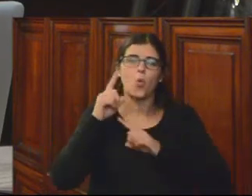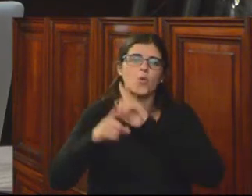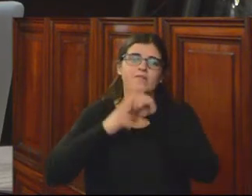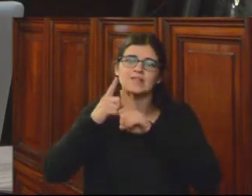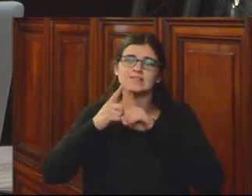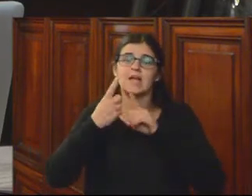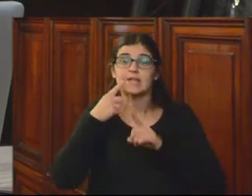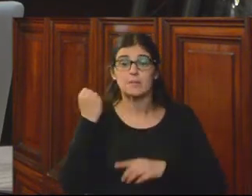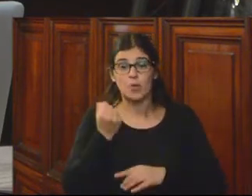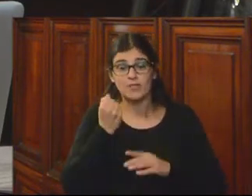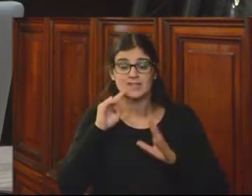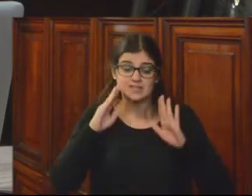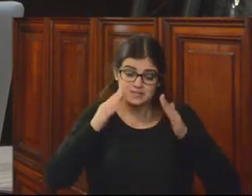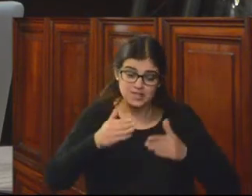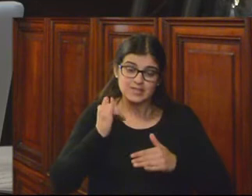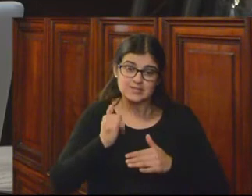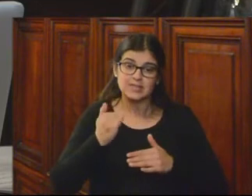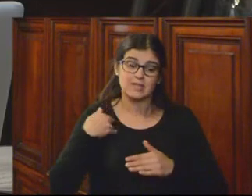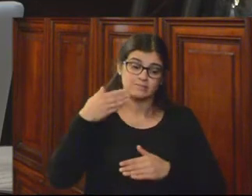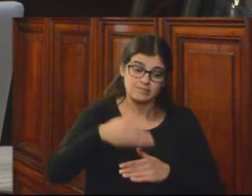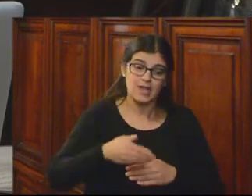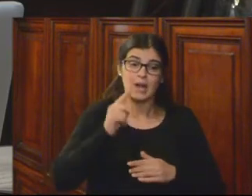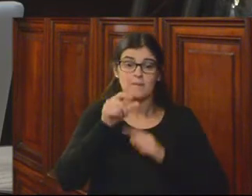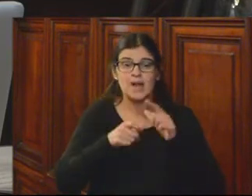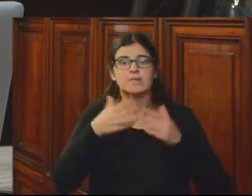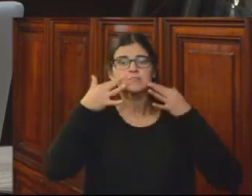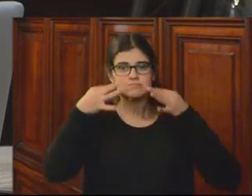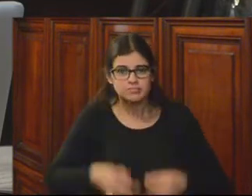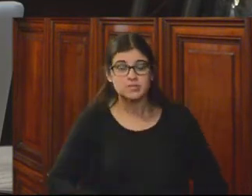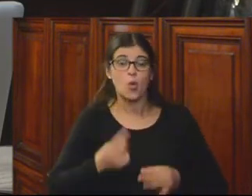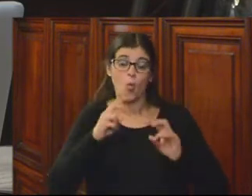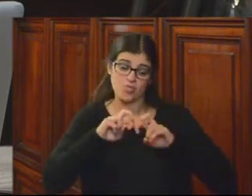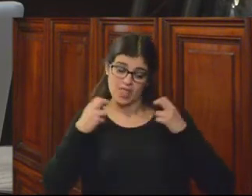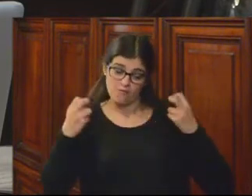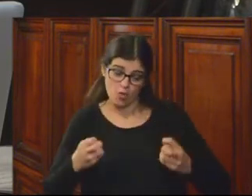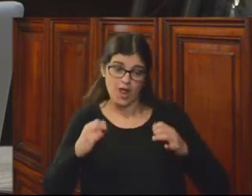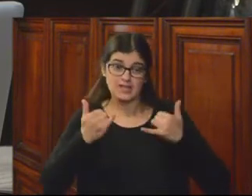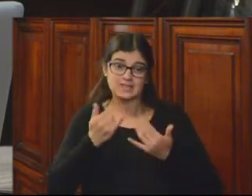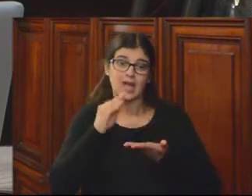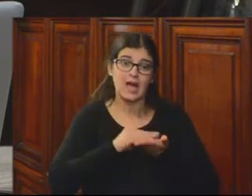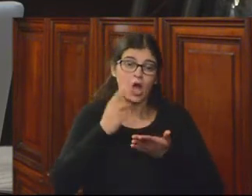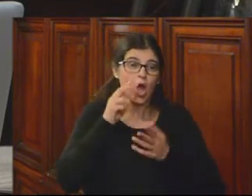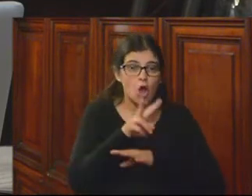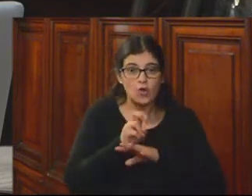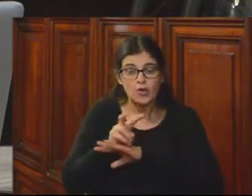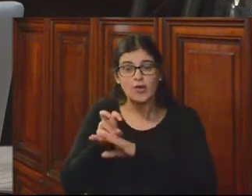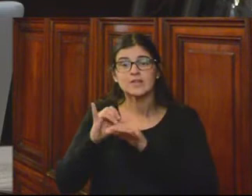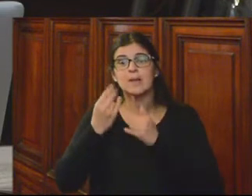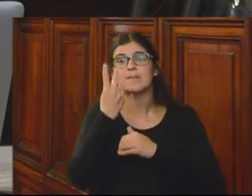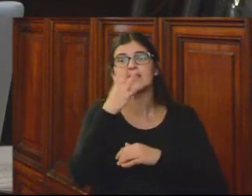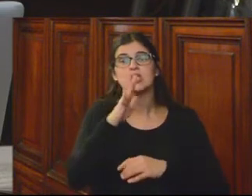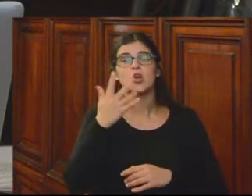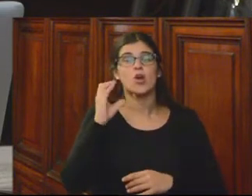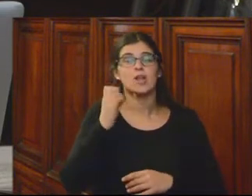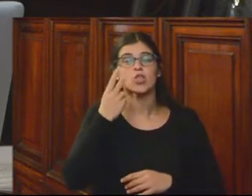es impuesta sin la participación de sus representantes legítimos. Un tribunal contencioso administrativo impuso el 25 de enero